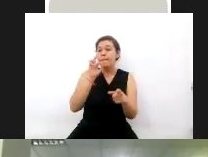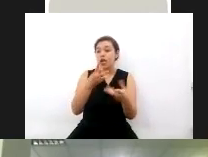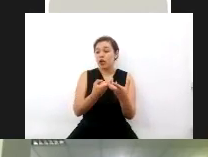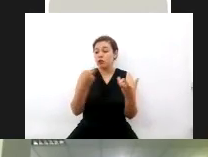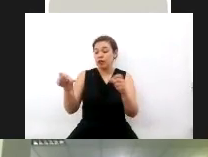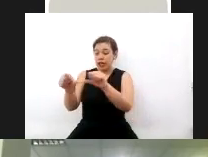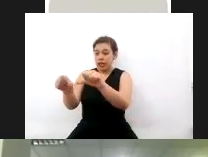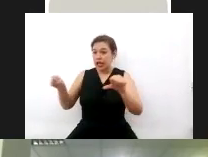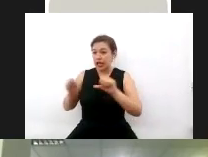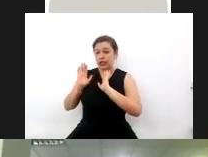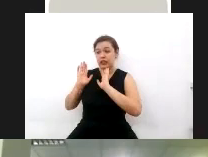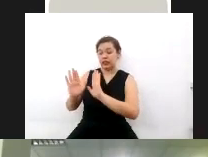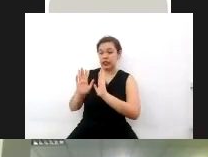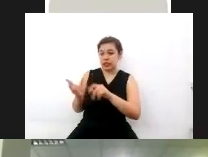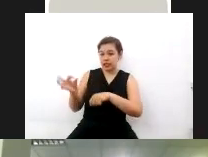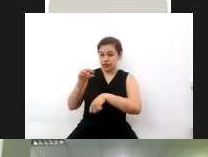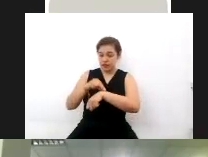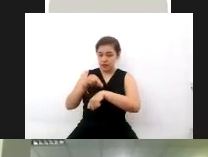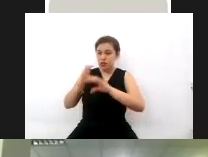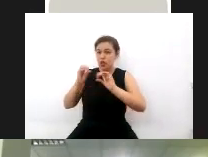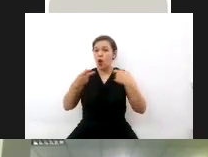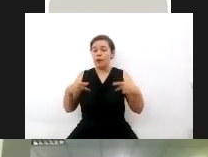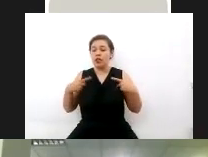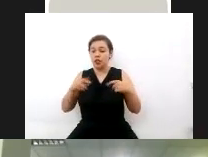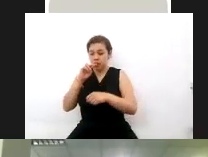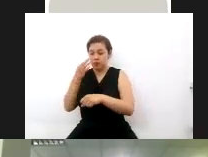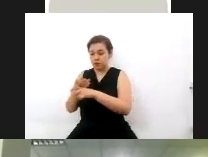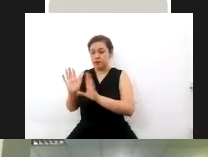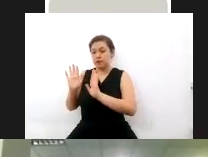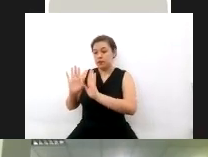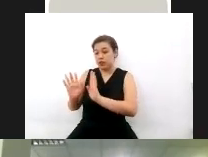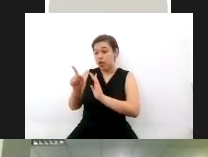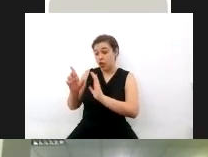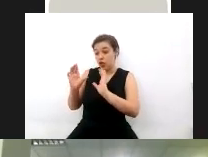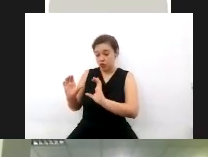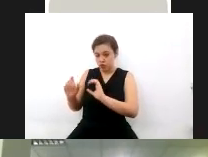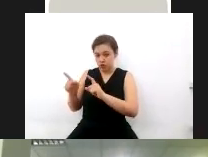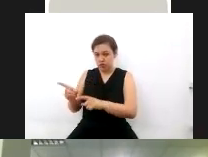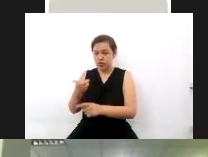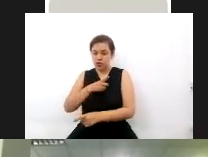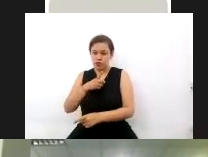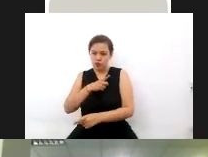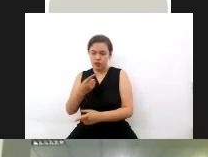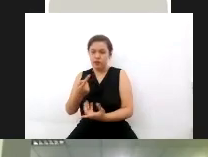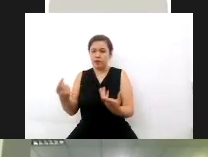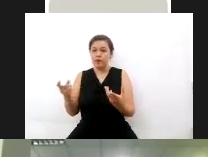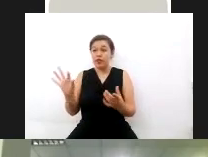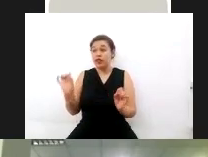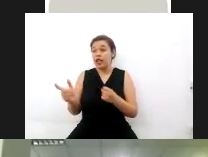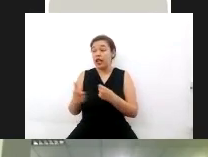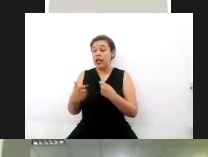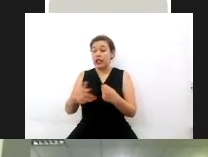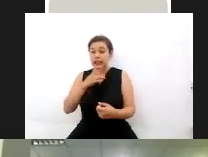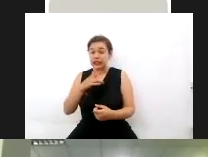vigilada por el médico si es que existe o la persona que esté responsable. Y en caso de tener signos y síntomas una